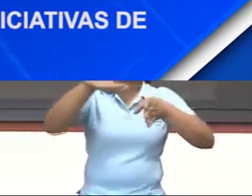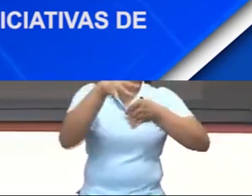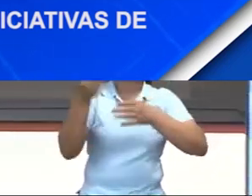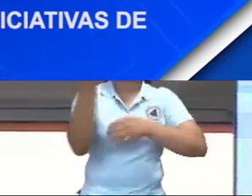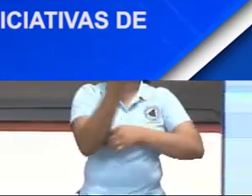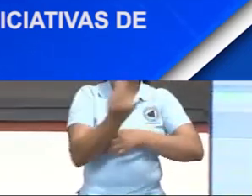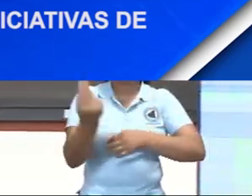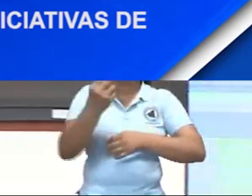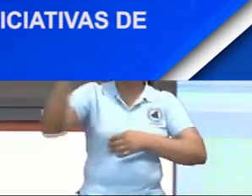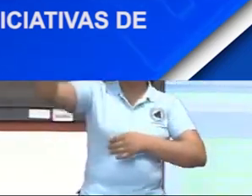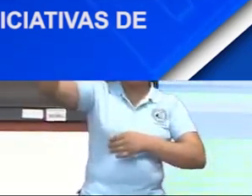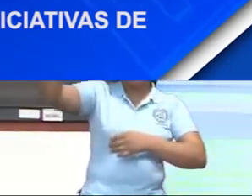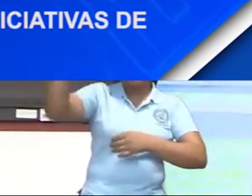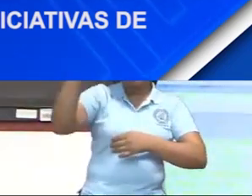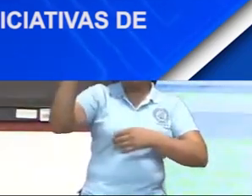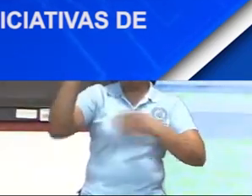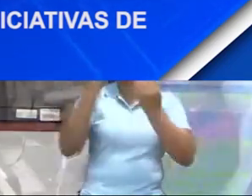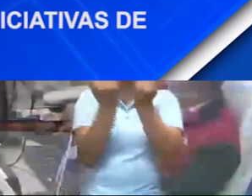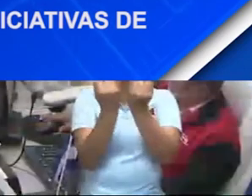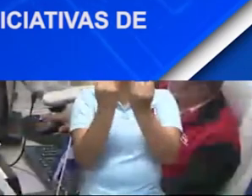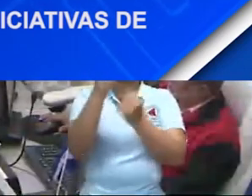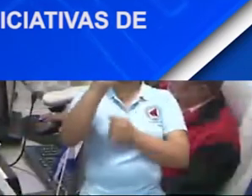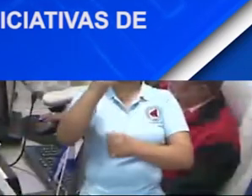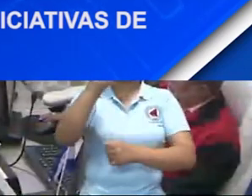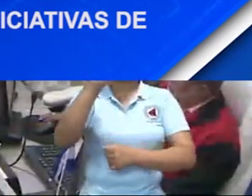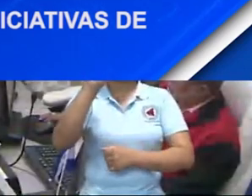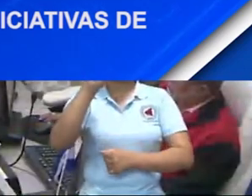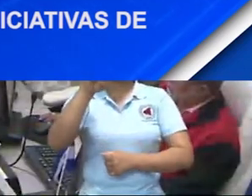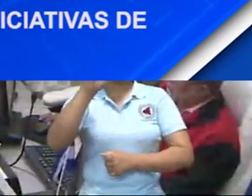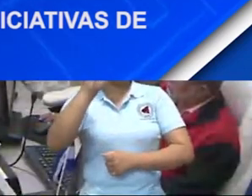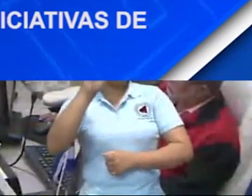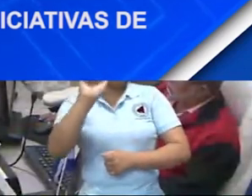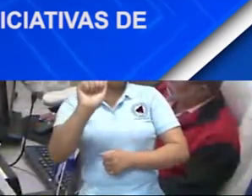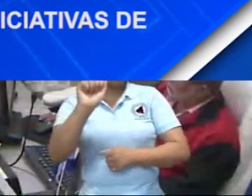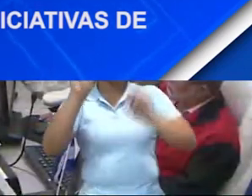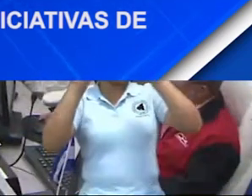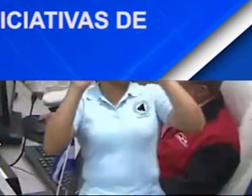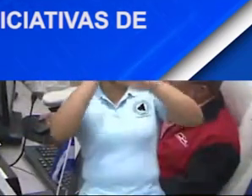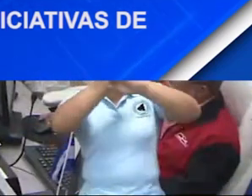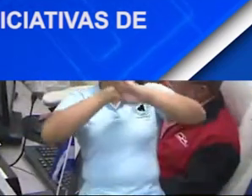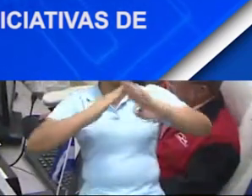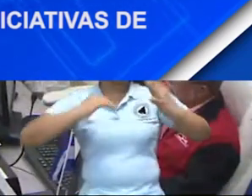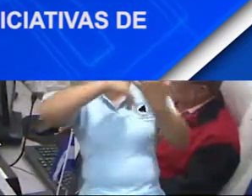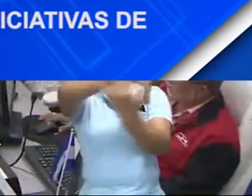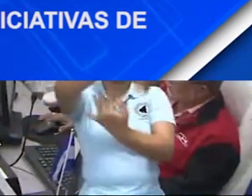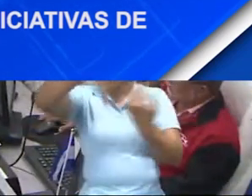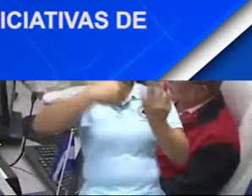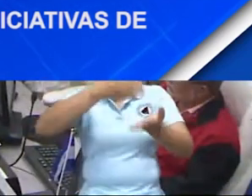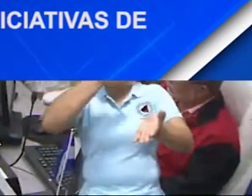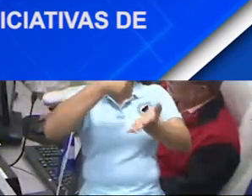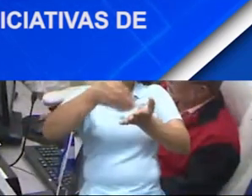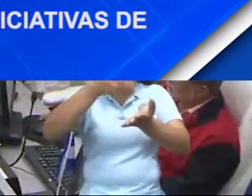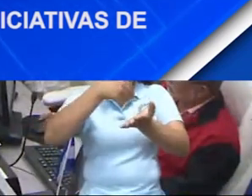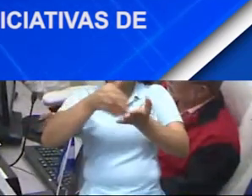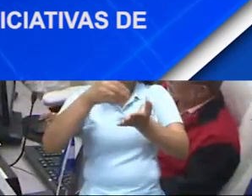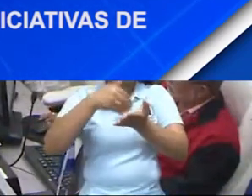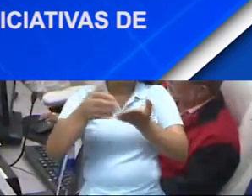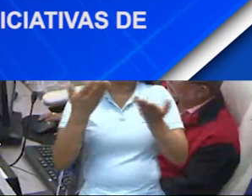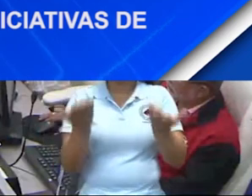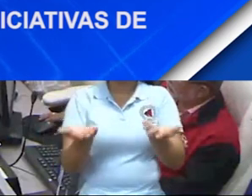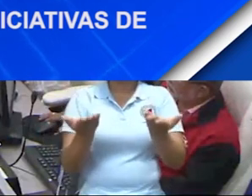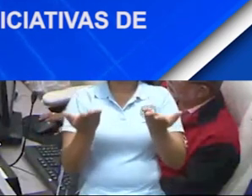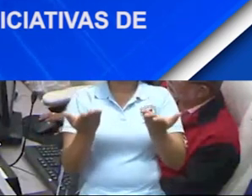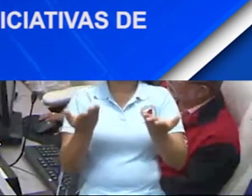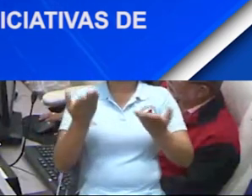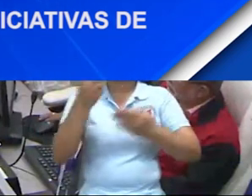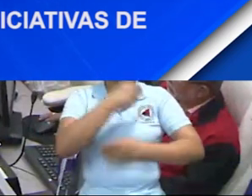Segundo, prestación de servicios para la gestión de materiales nucleares y materiales y sustancias que no están sujetas a